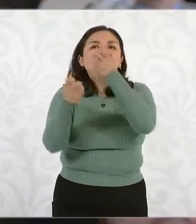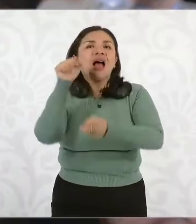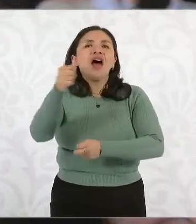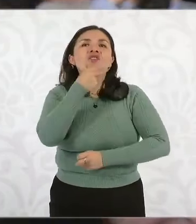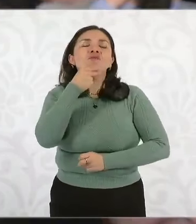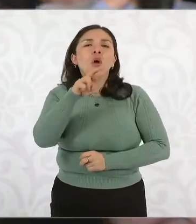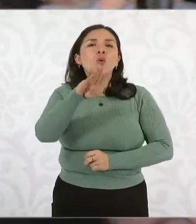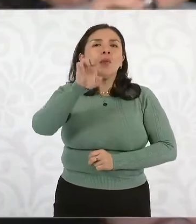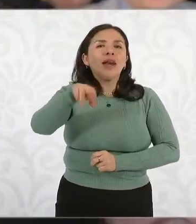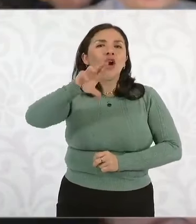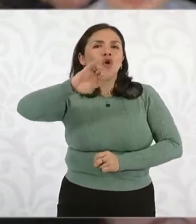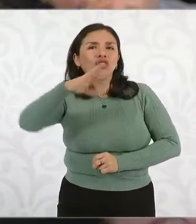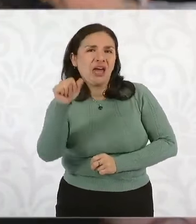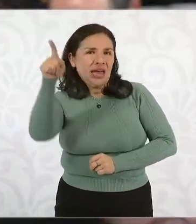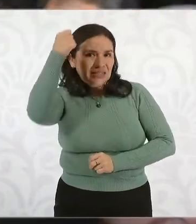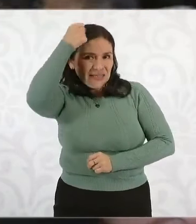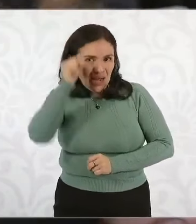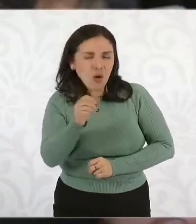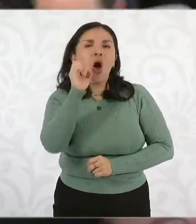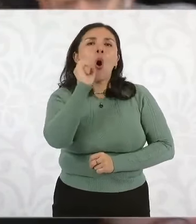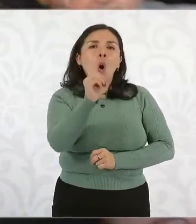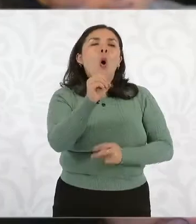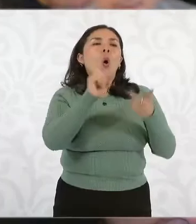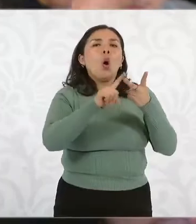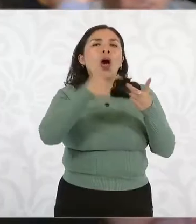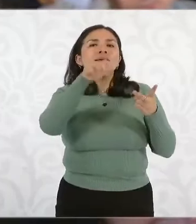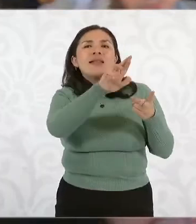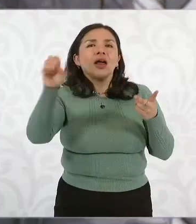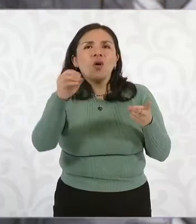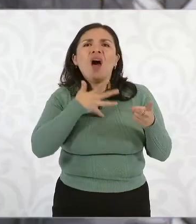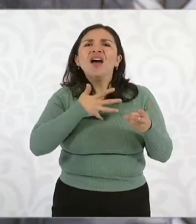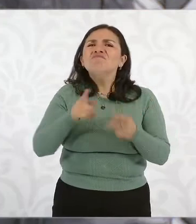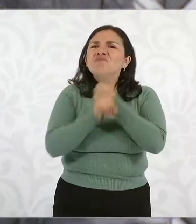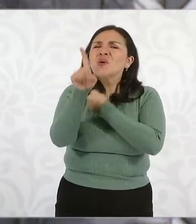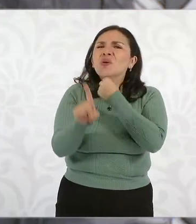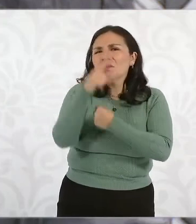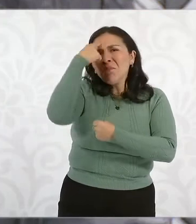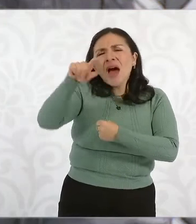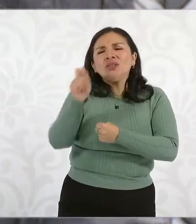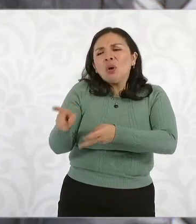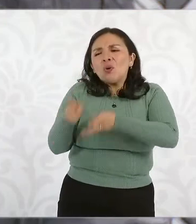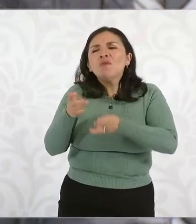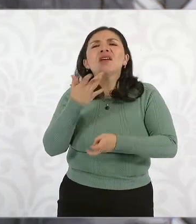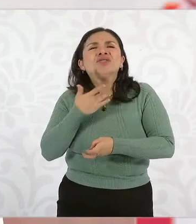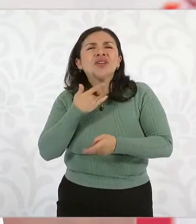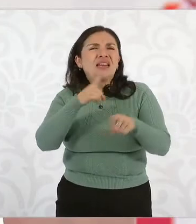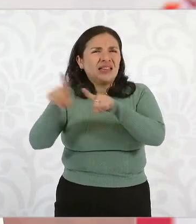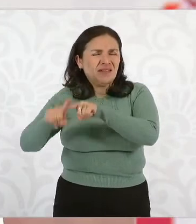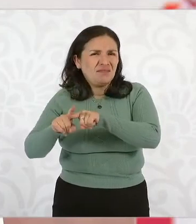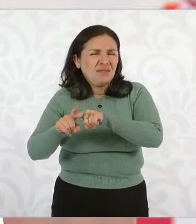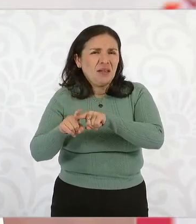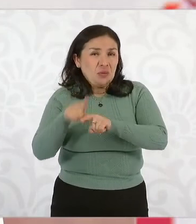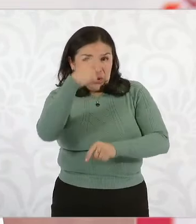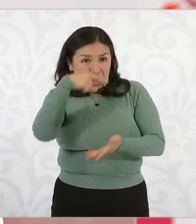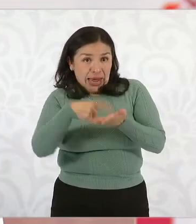gastos excesivos dentro de los gobiernos como el de Quintana Roo con Mara Lezama? No tiene que ver una cosa con la otra. Lo